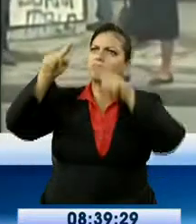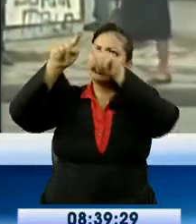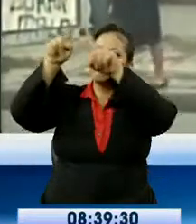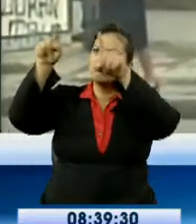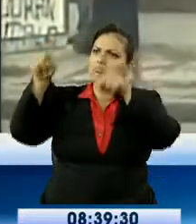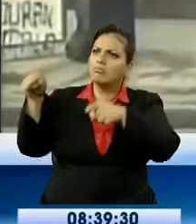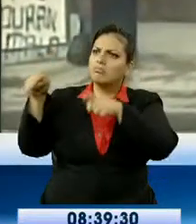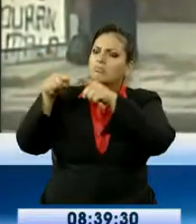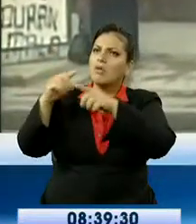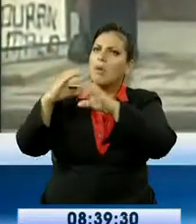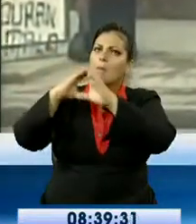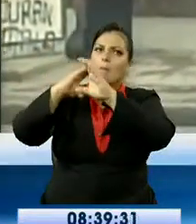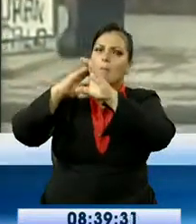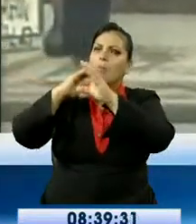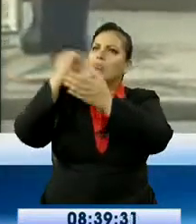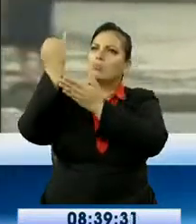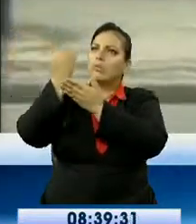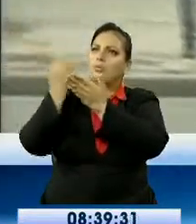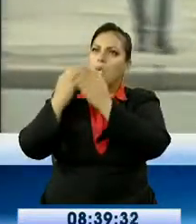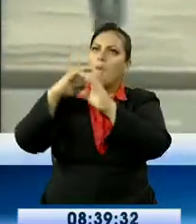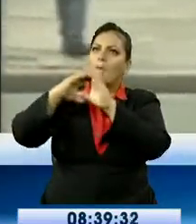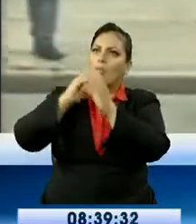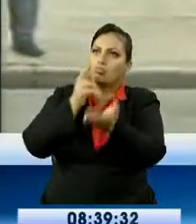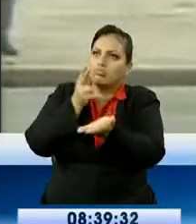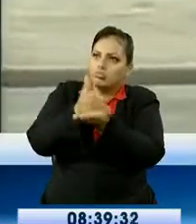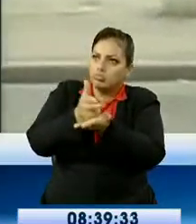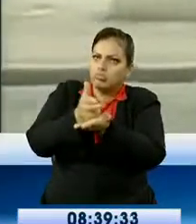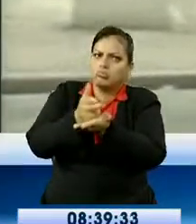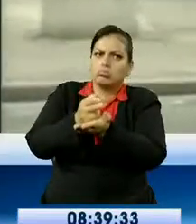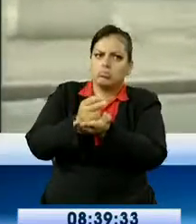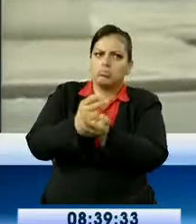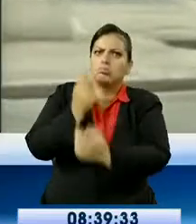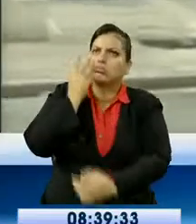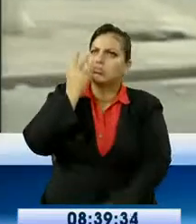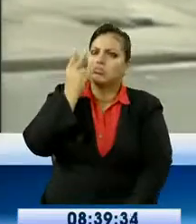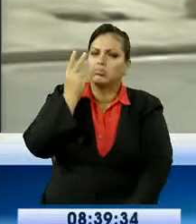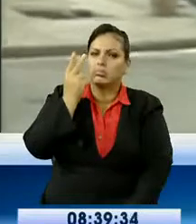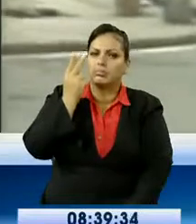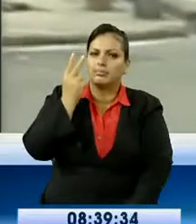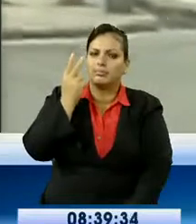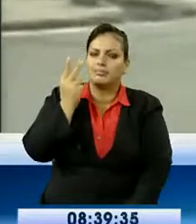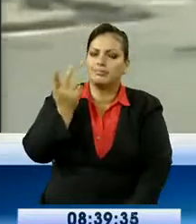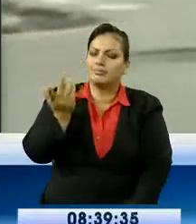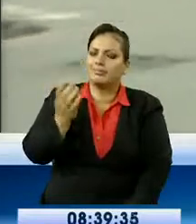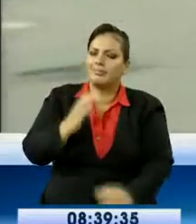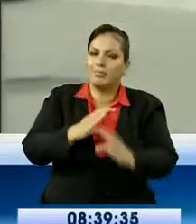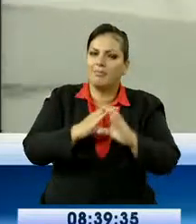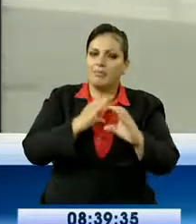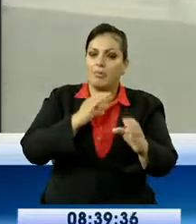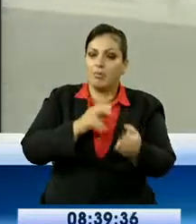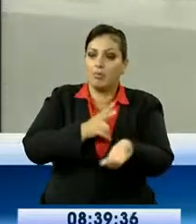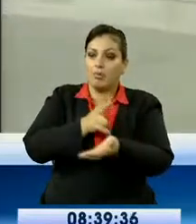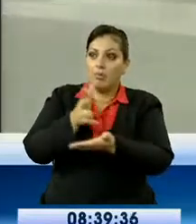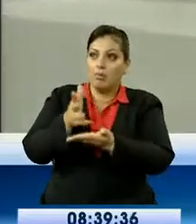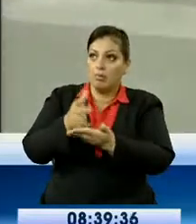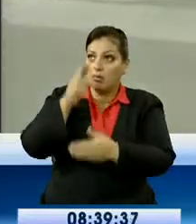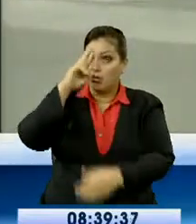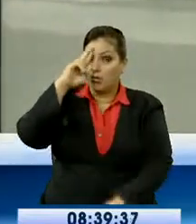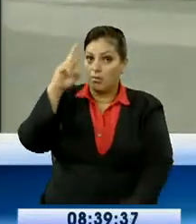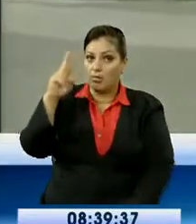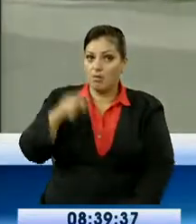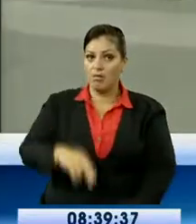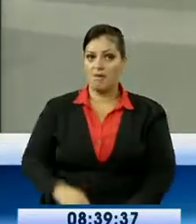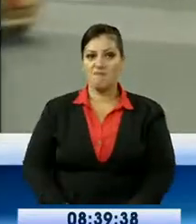establecidos, bueno, marcados aquí en algunos puntos, pues esos no son respetados.